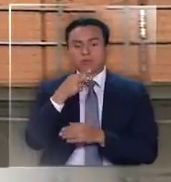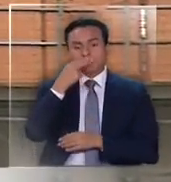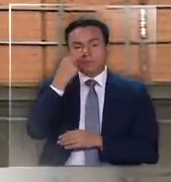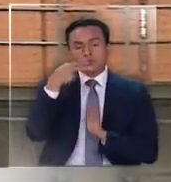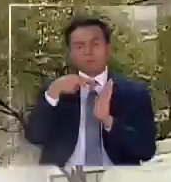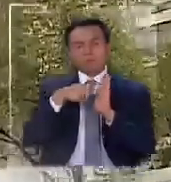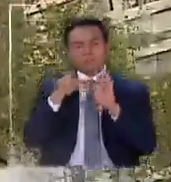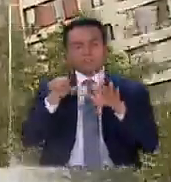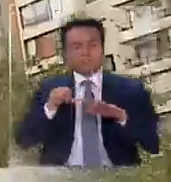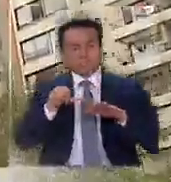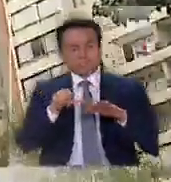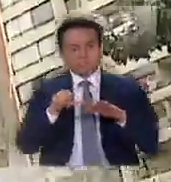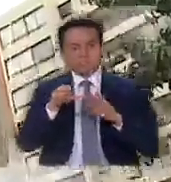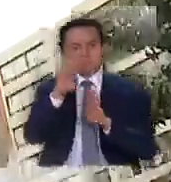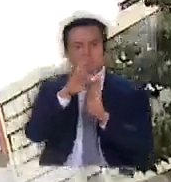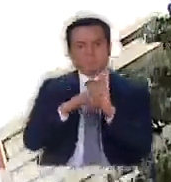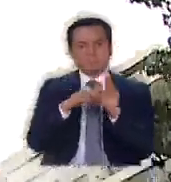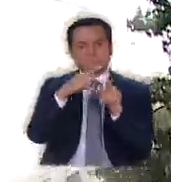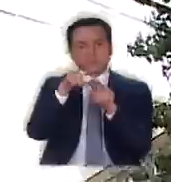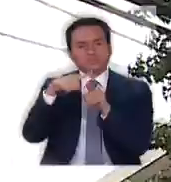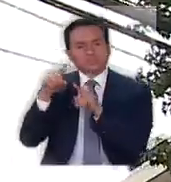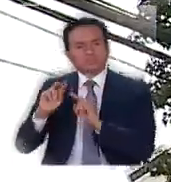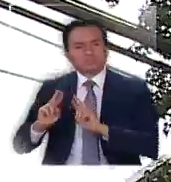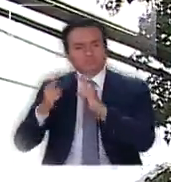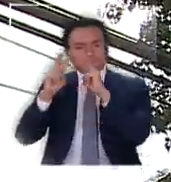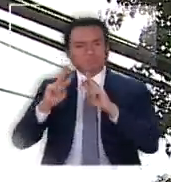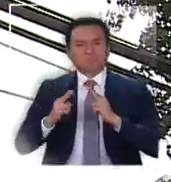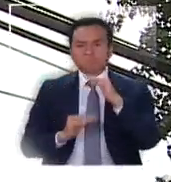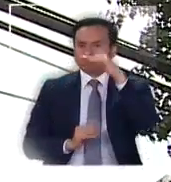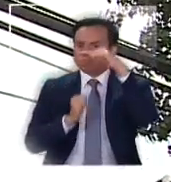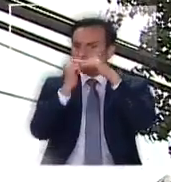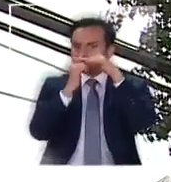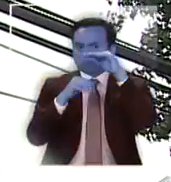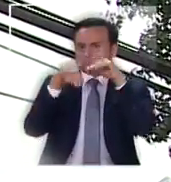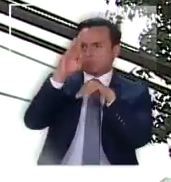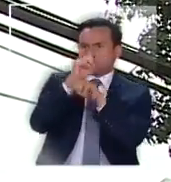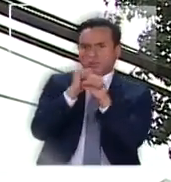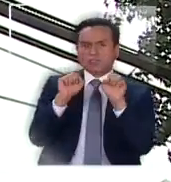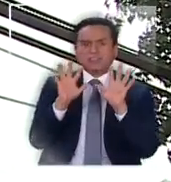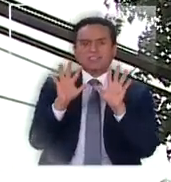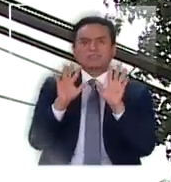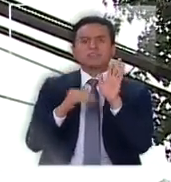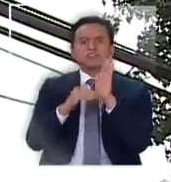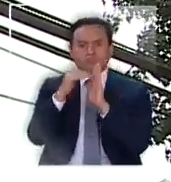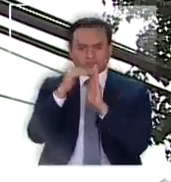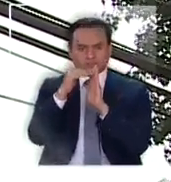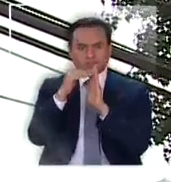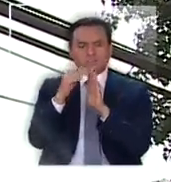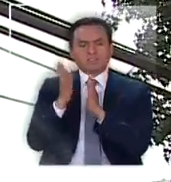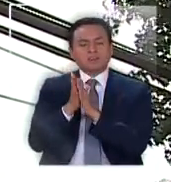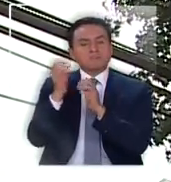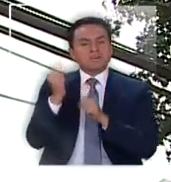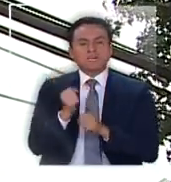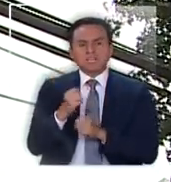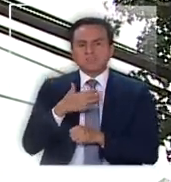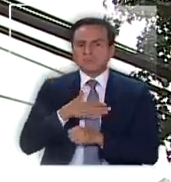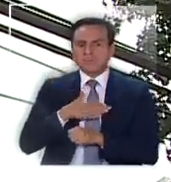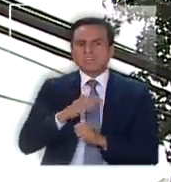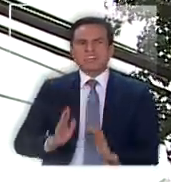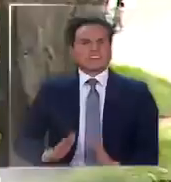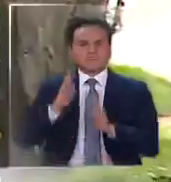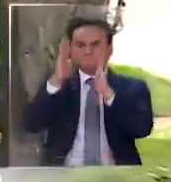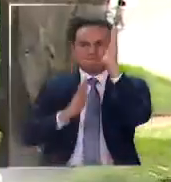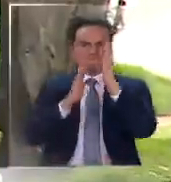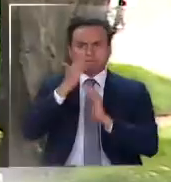del 2016, los proyectos inmobiliarios no pueden superar, según la norma, los 10 pisos de altura. San Miguel no quiere guetos